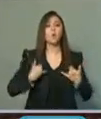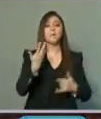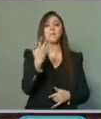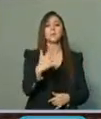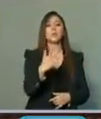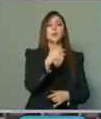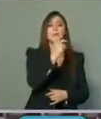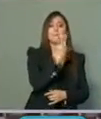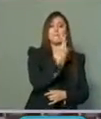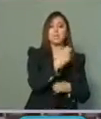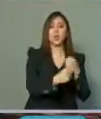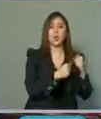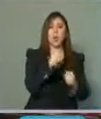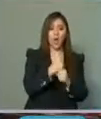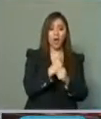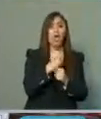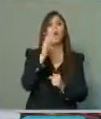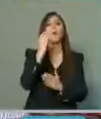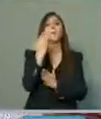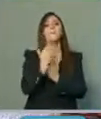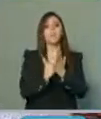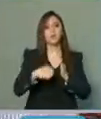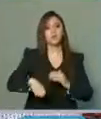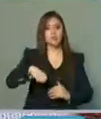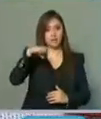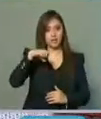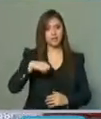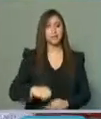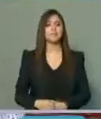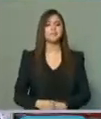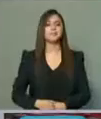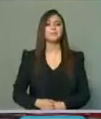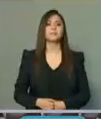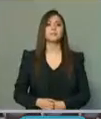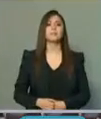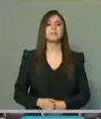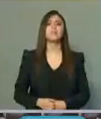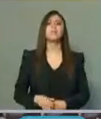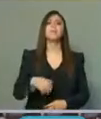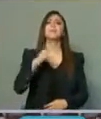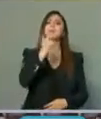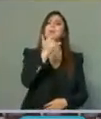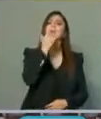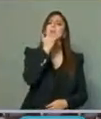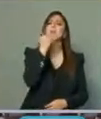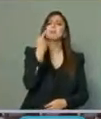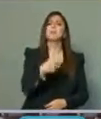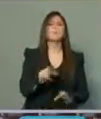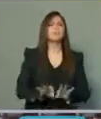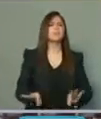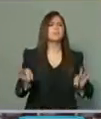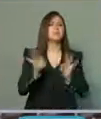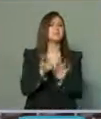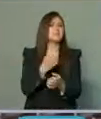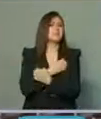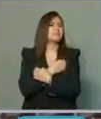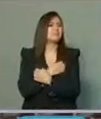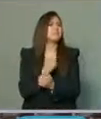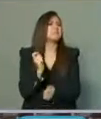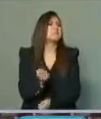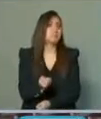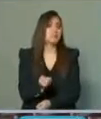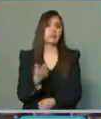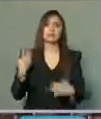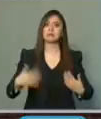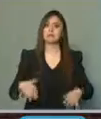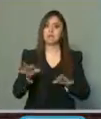años o menores. ¿No? ¿Y qué papel juega aquí la educación? Juega un papel importantísimo porque justamente son los jóvenes los que